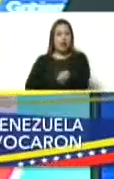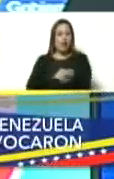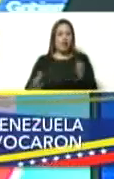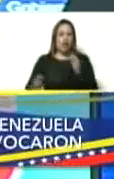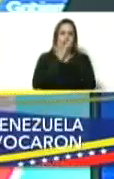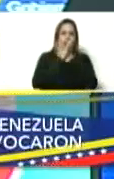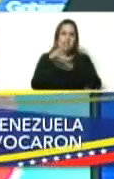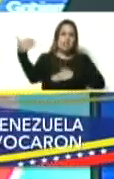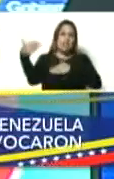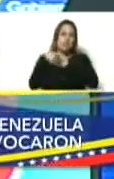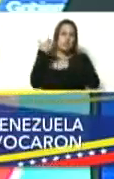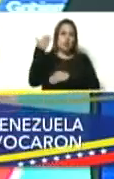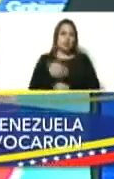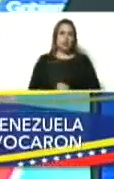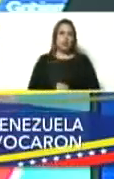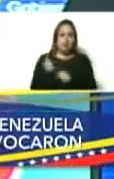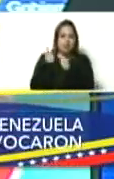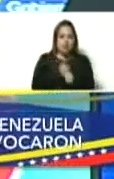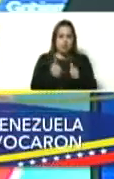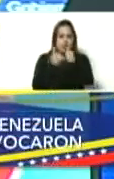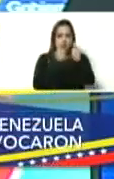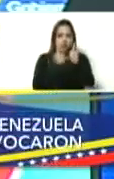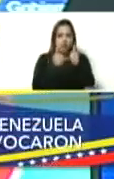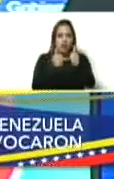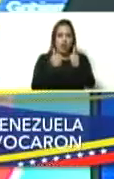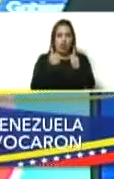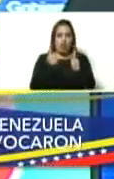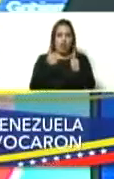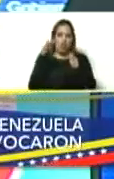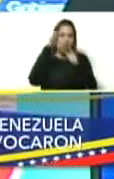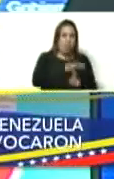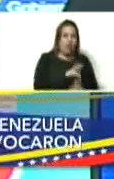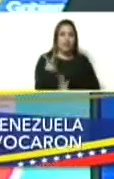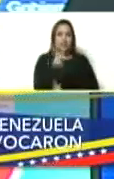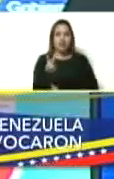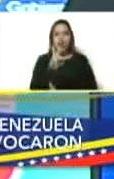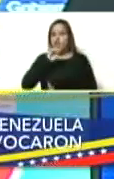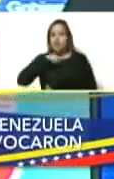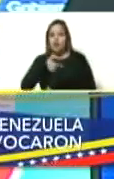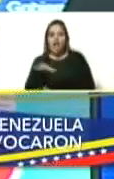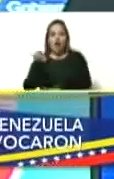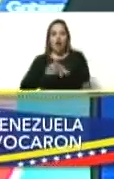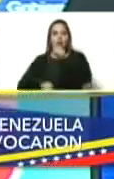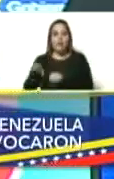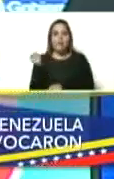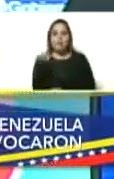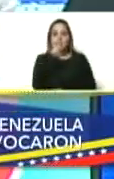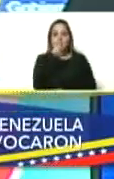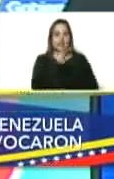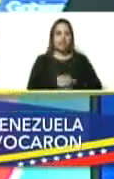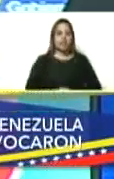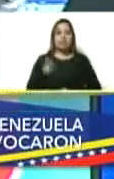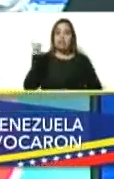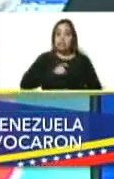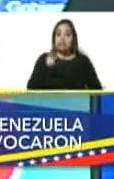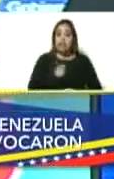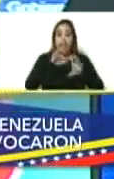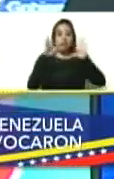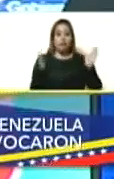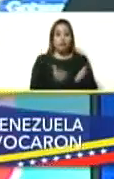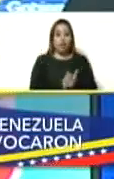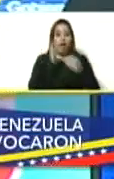las sanciones, la persecución sobre Venezuela para que no pudiéramos comprar las medicinas necesarias en el mundo